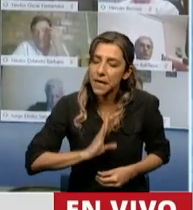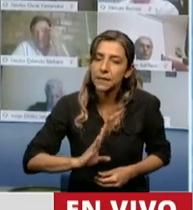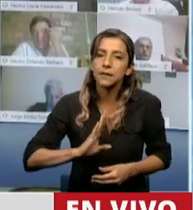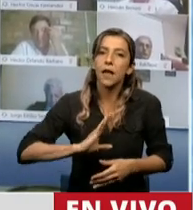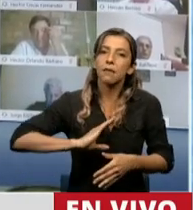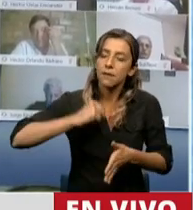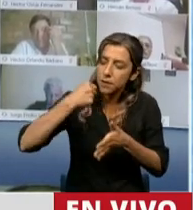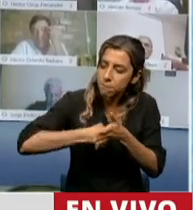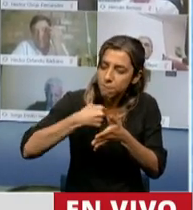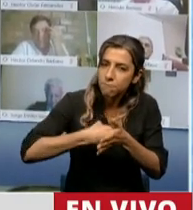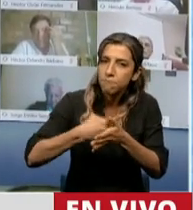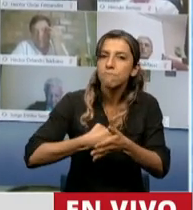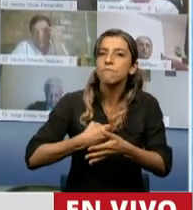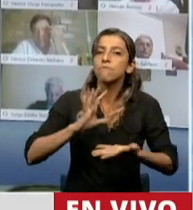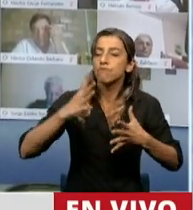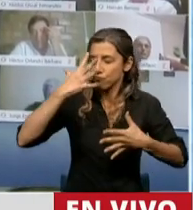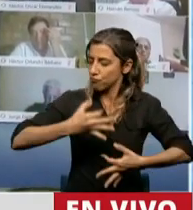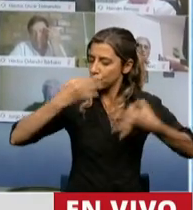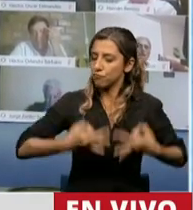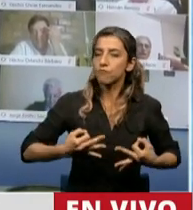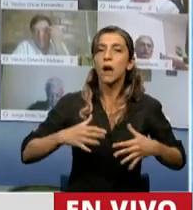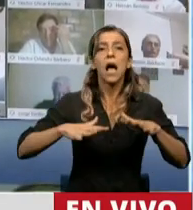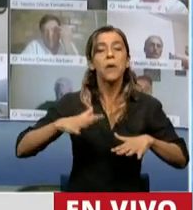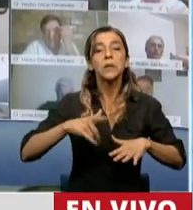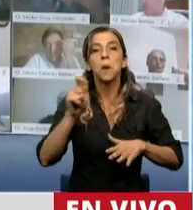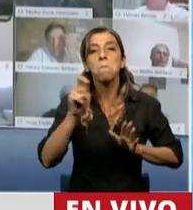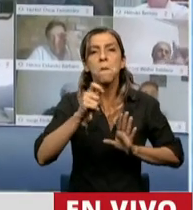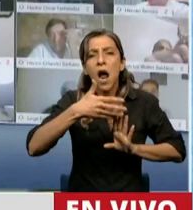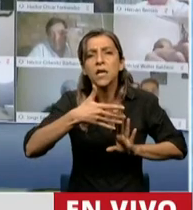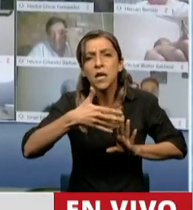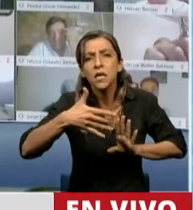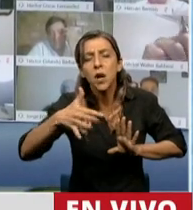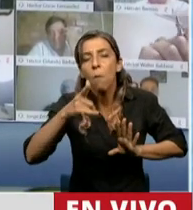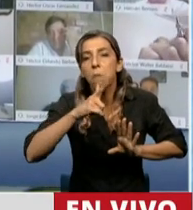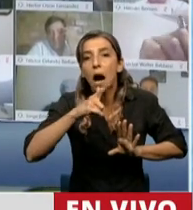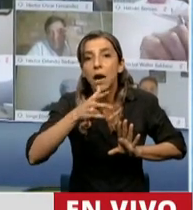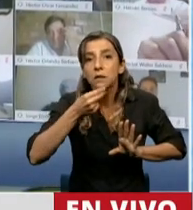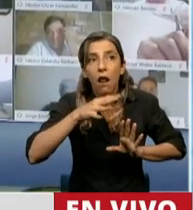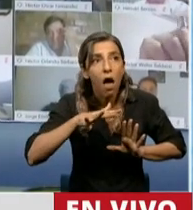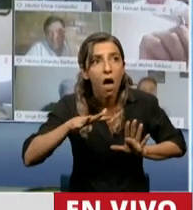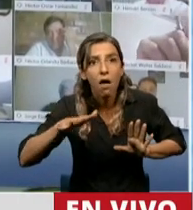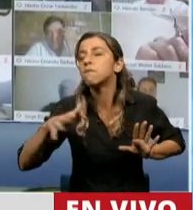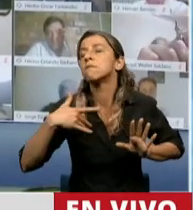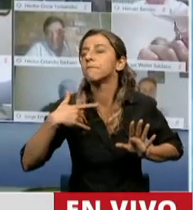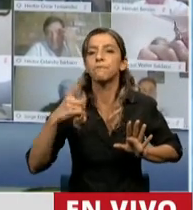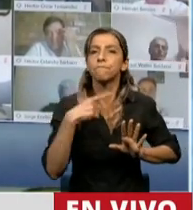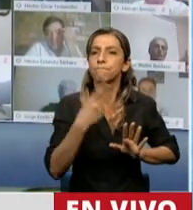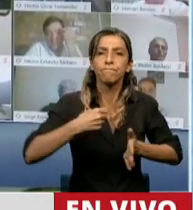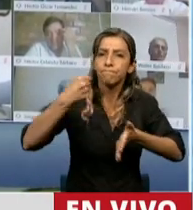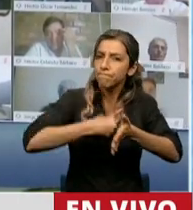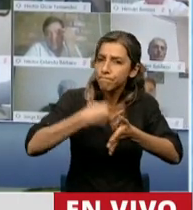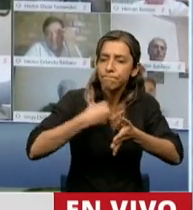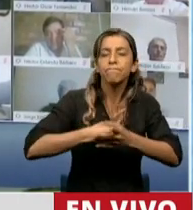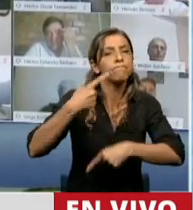perseverantes y decididos. A veces pasan meses sin que nada aparente suceda, pero si se trabaja con el ejercicio de estas tres cualidades,